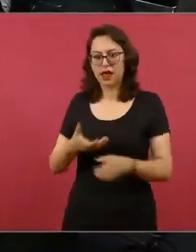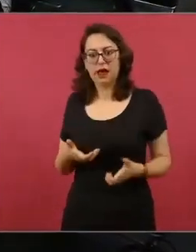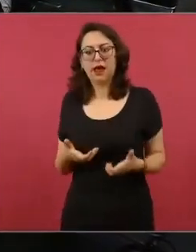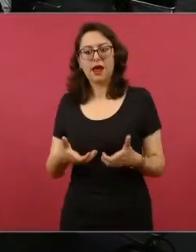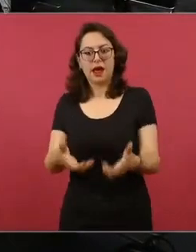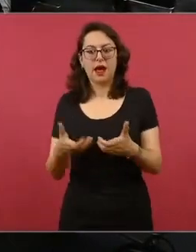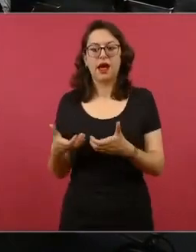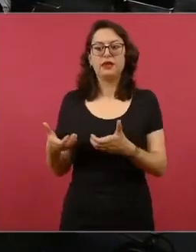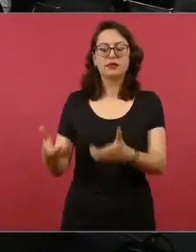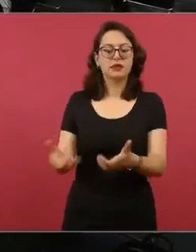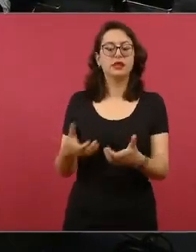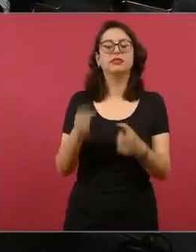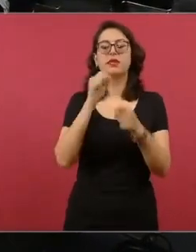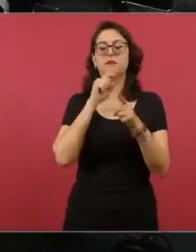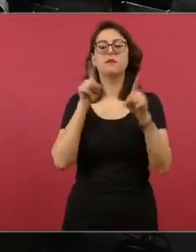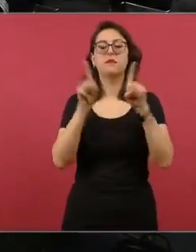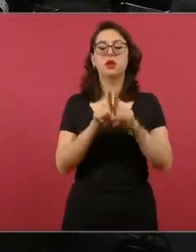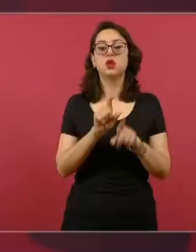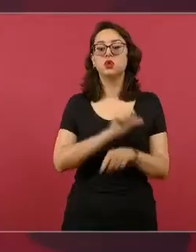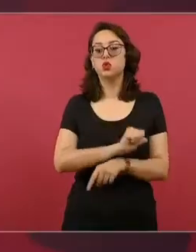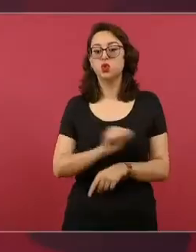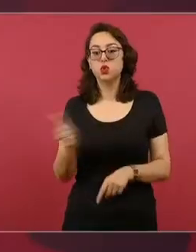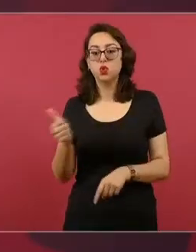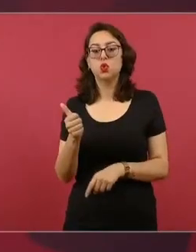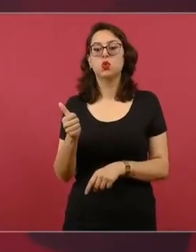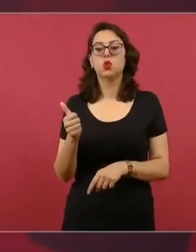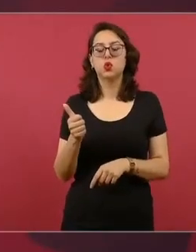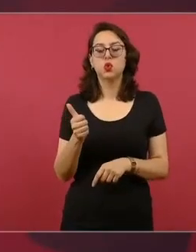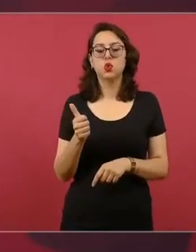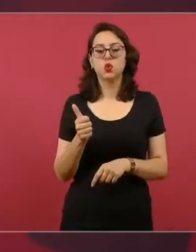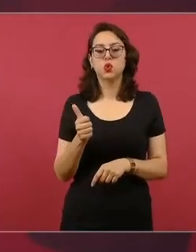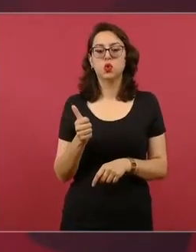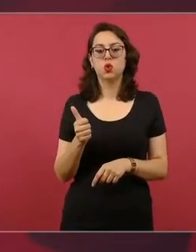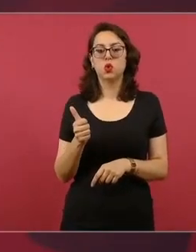de manera coordinada lo de